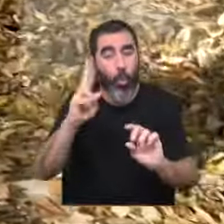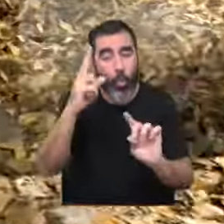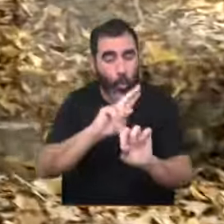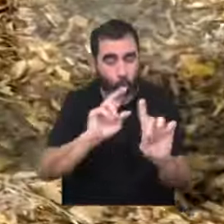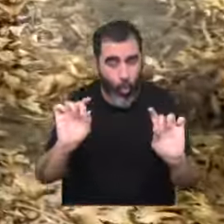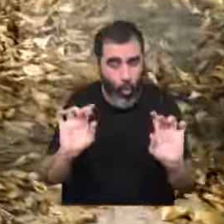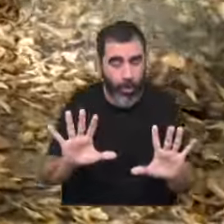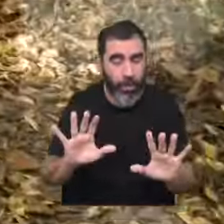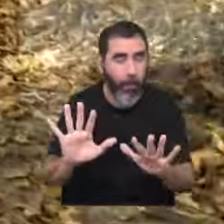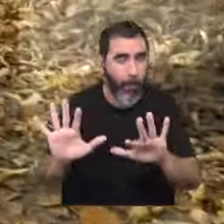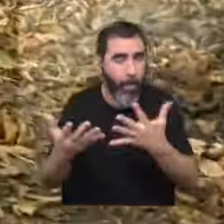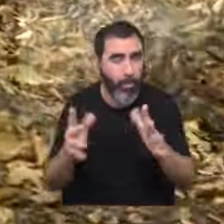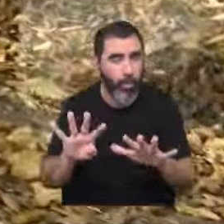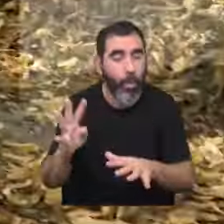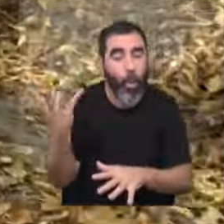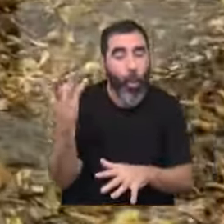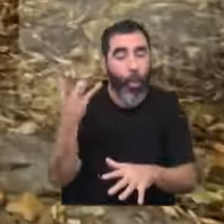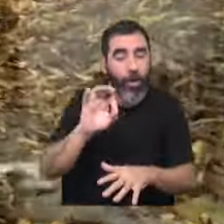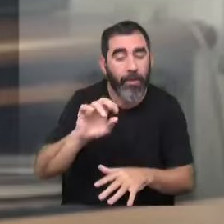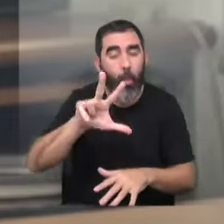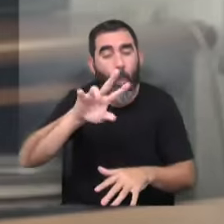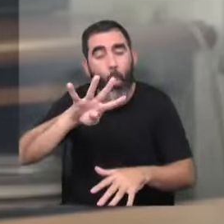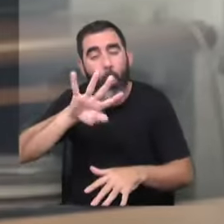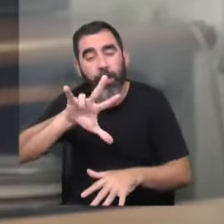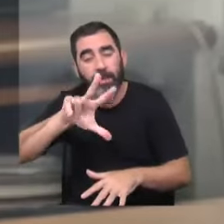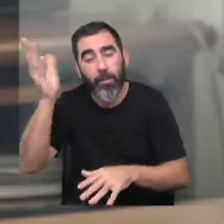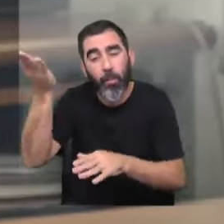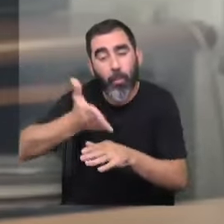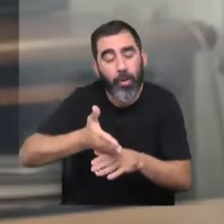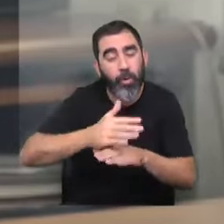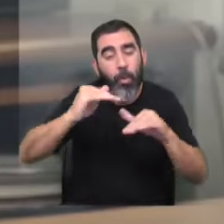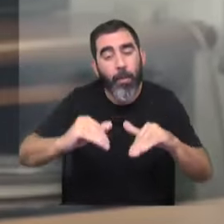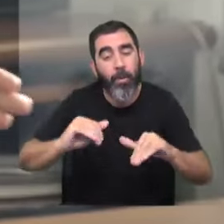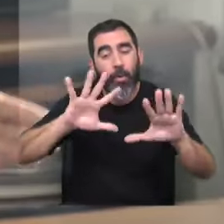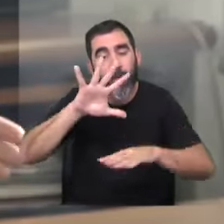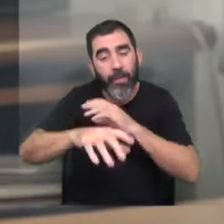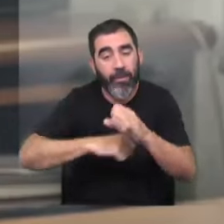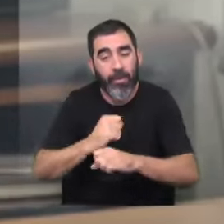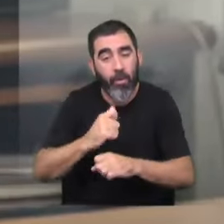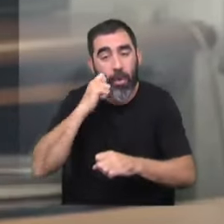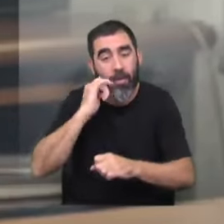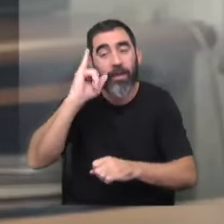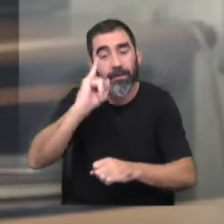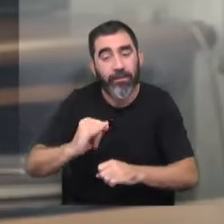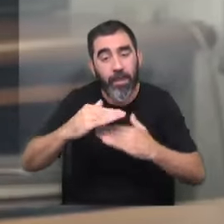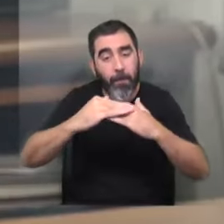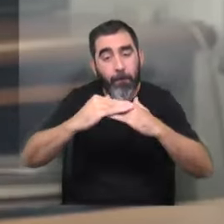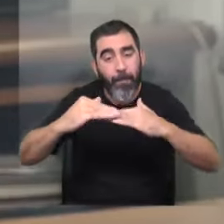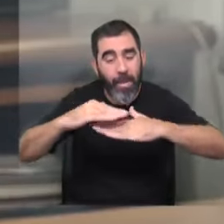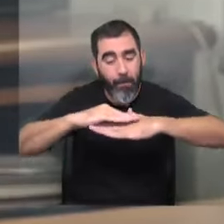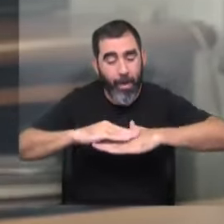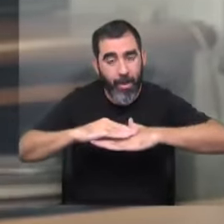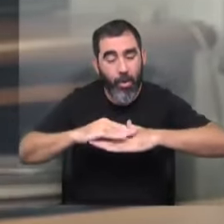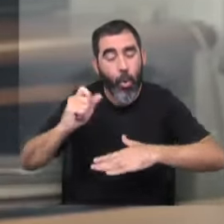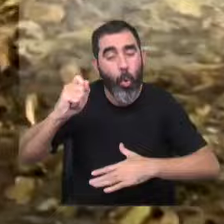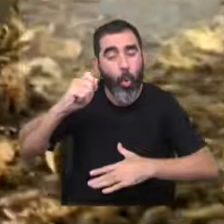que alrededor del 40-43% de los niños menores de 10 años van a tener un pie plano. Un pie plano